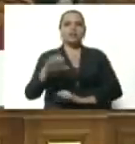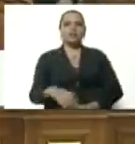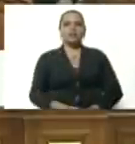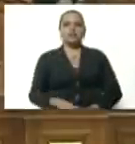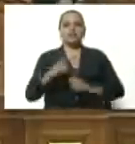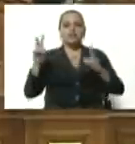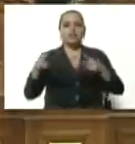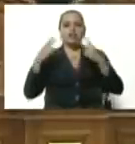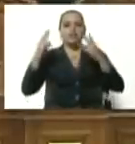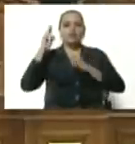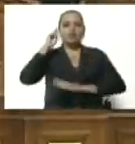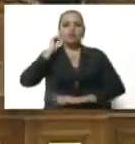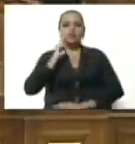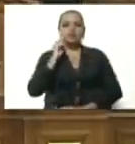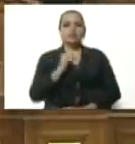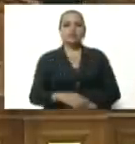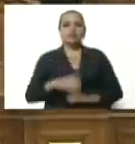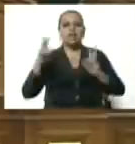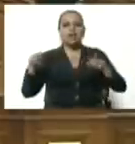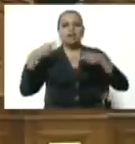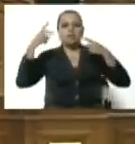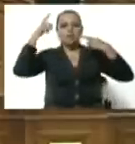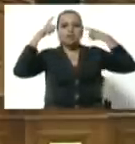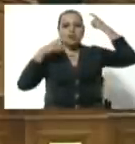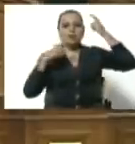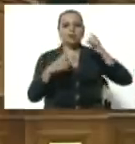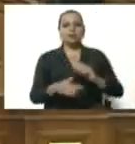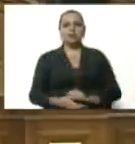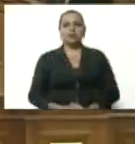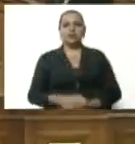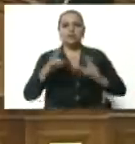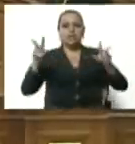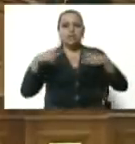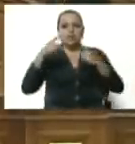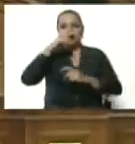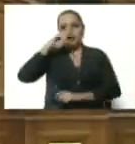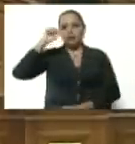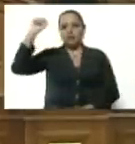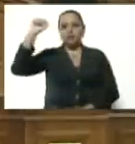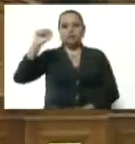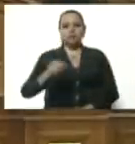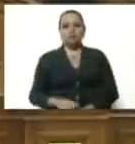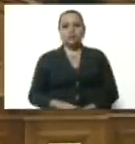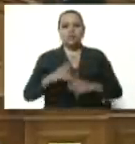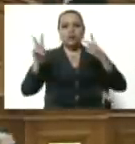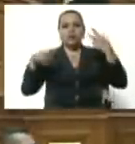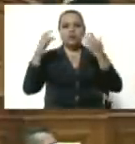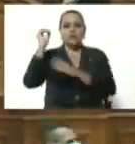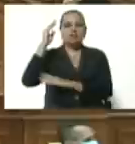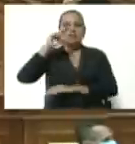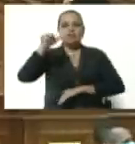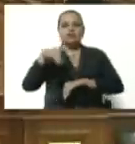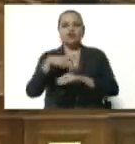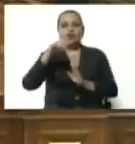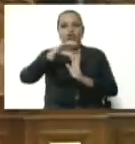viva Bolívar! ¡Que viva Chávez! ¡Que viva Maduro! ¡Que viva la Asamblea Nacional